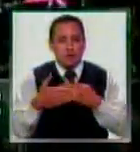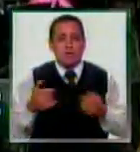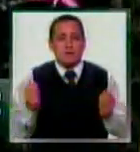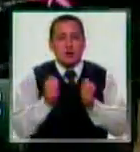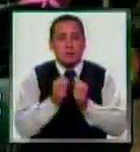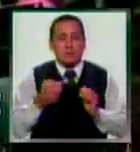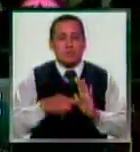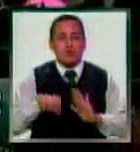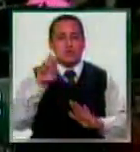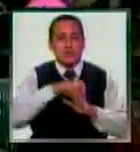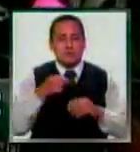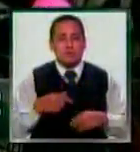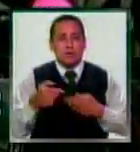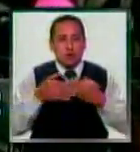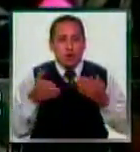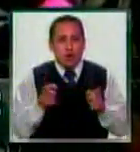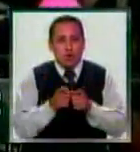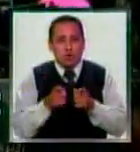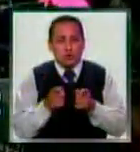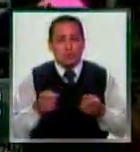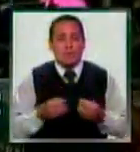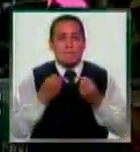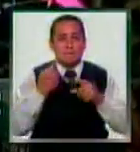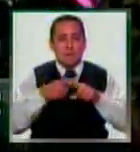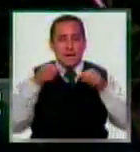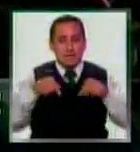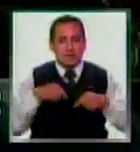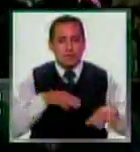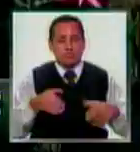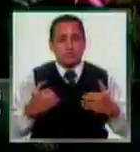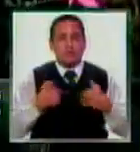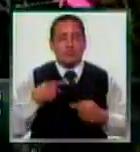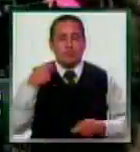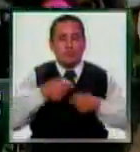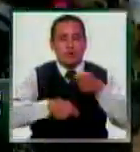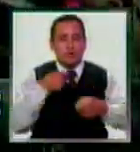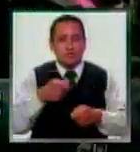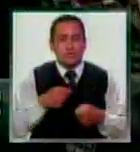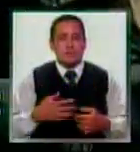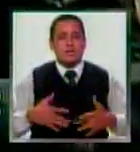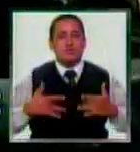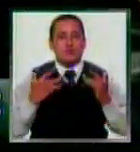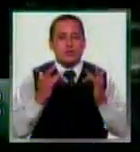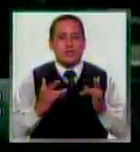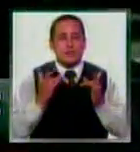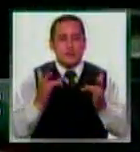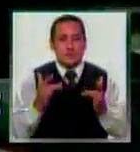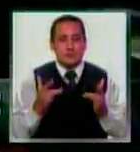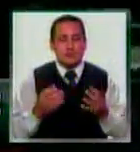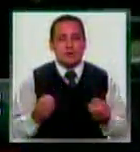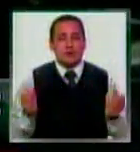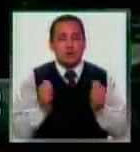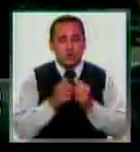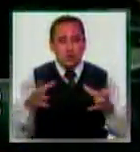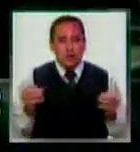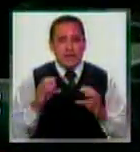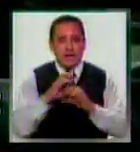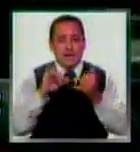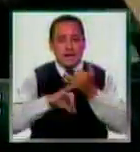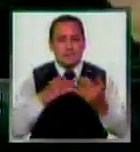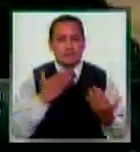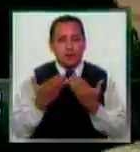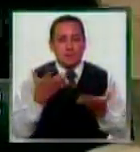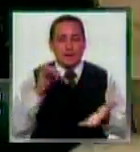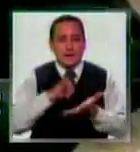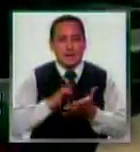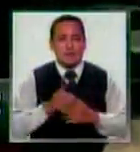acompañado de proyectos de corto plazo. Para eso hemos creado un fondo de solidaridad con el gas, de tal